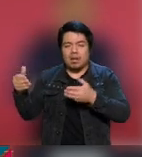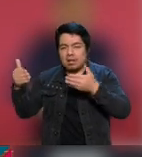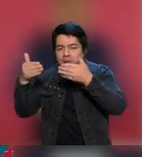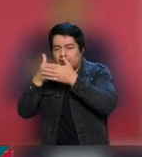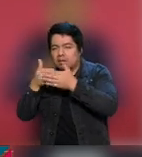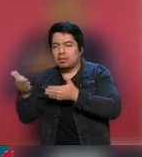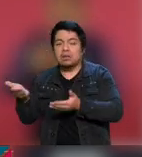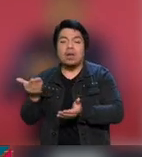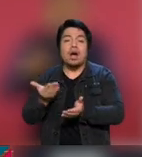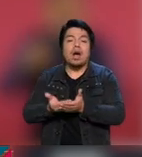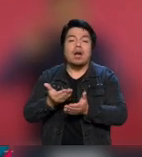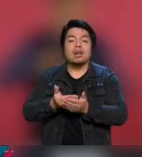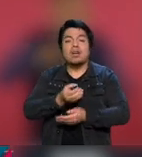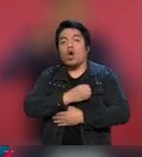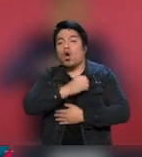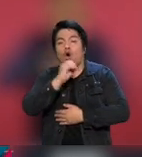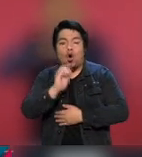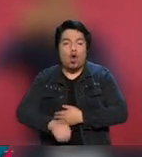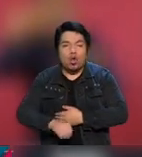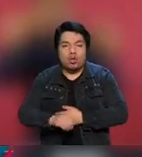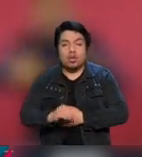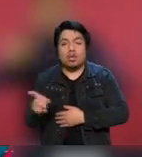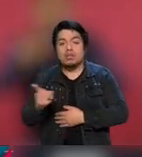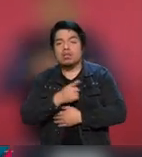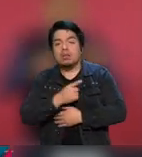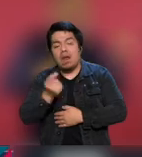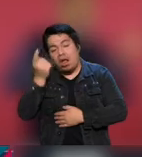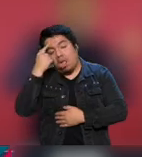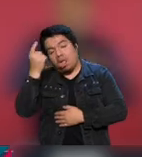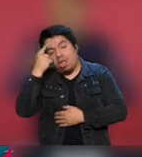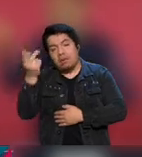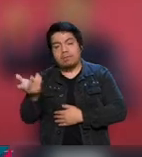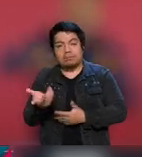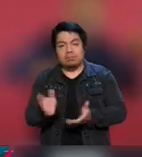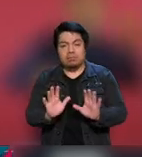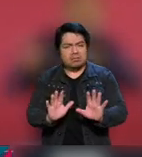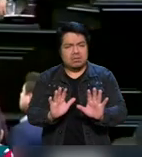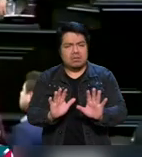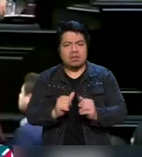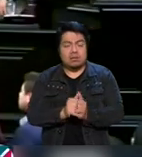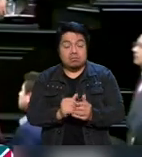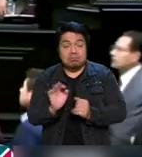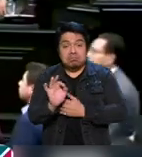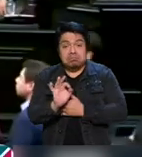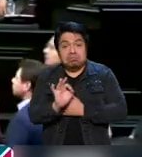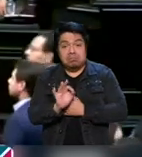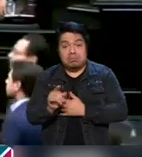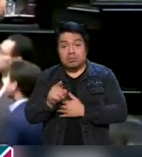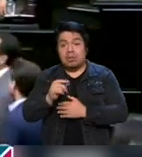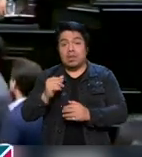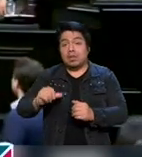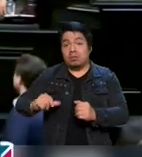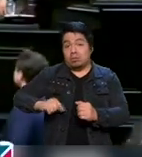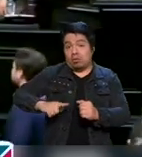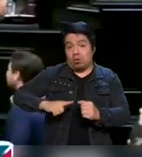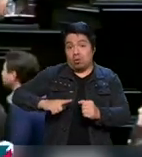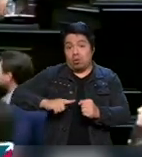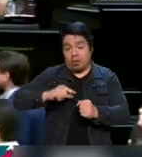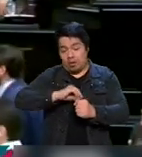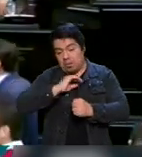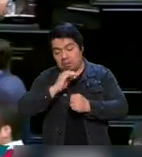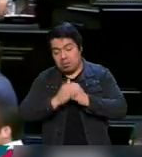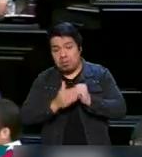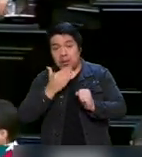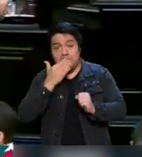están basadas en el odio ideológico y el fanatismo. En este sentido, consideró que es muy probable que su sexenio culmine sin que el peso haya sufrido